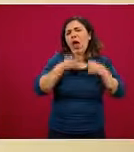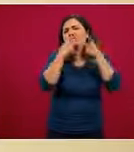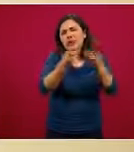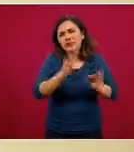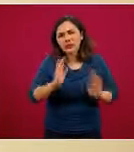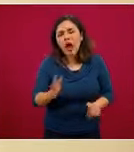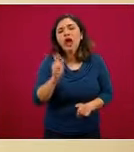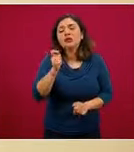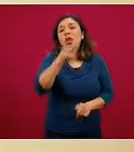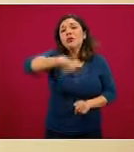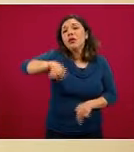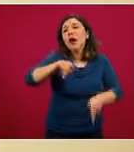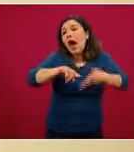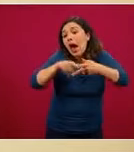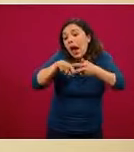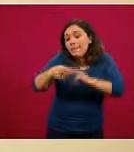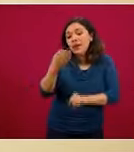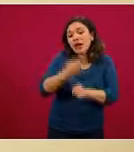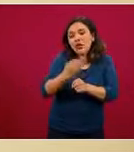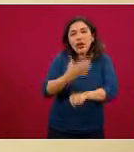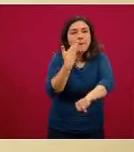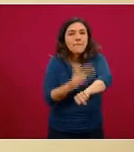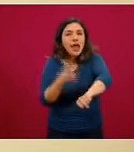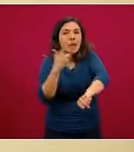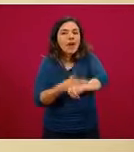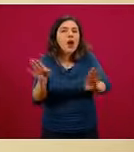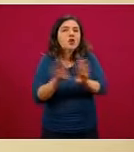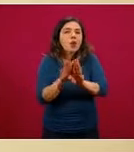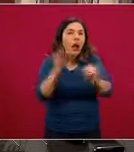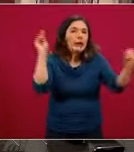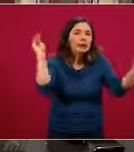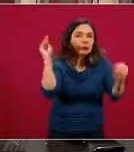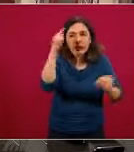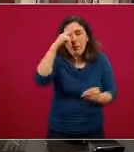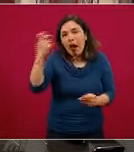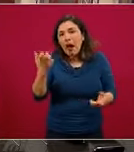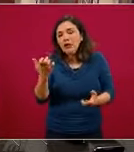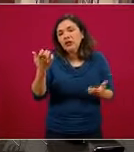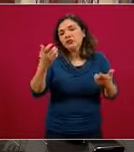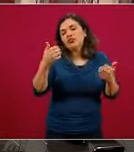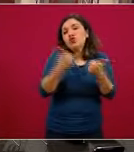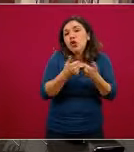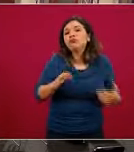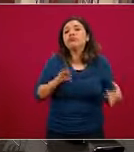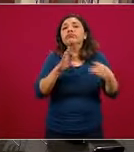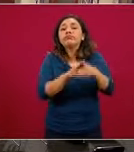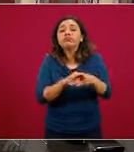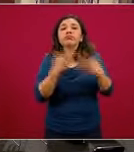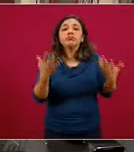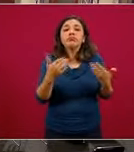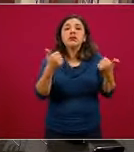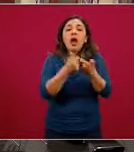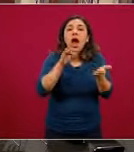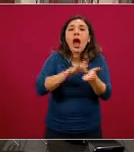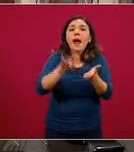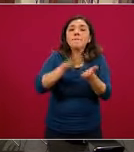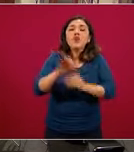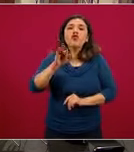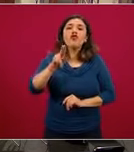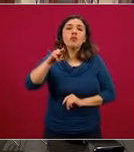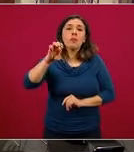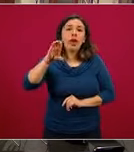todo el trámite que en su momento requieren, de la mano o con el apoyo directo de